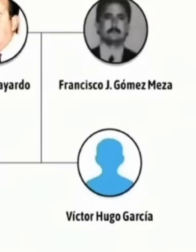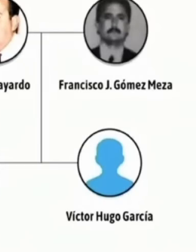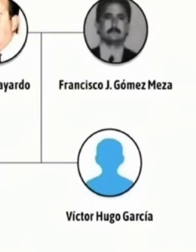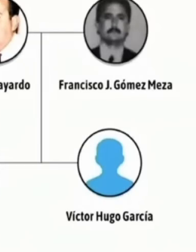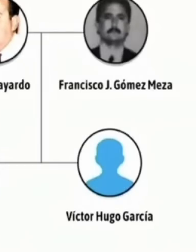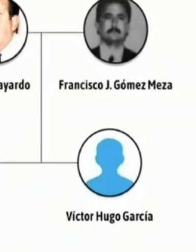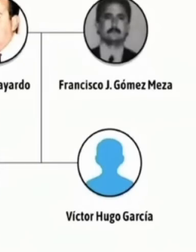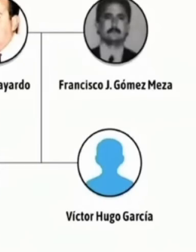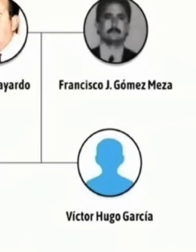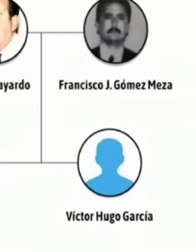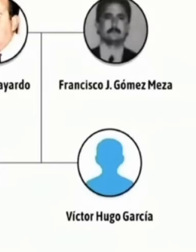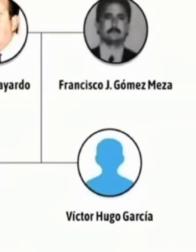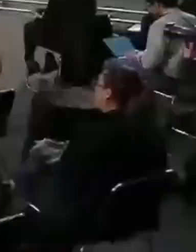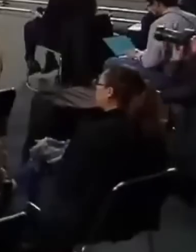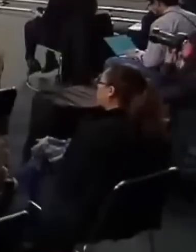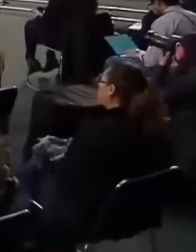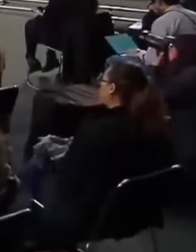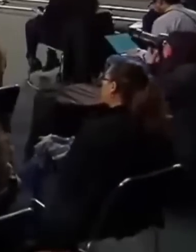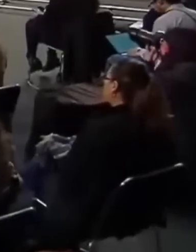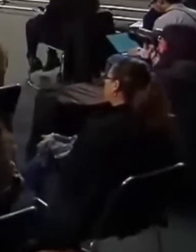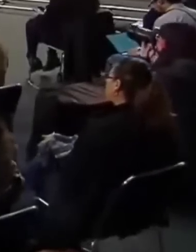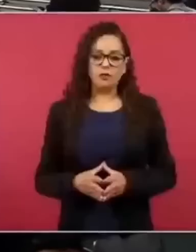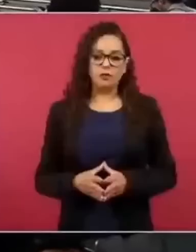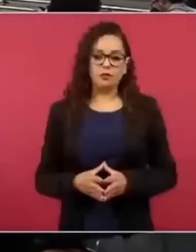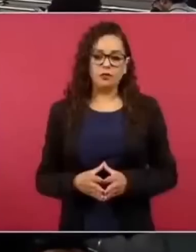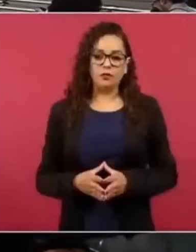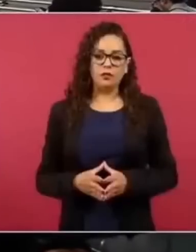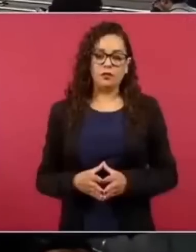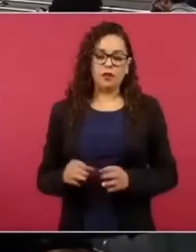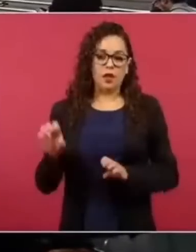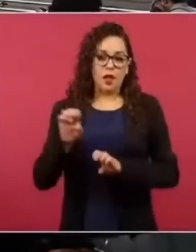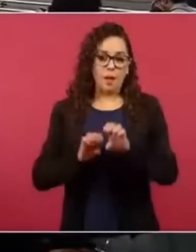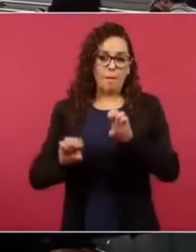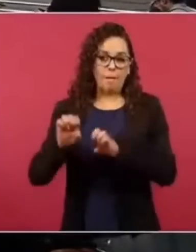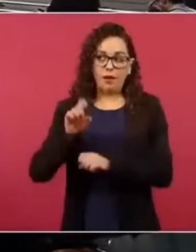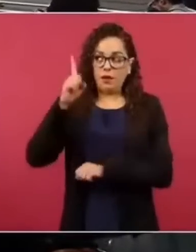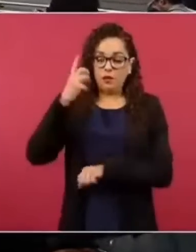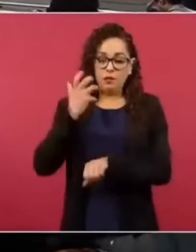agencias de Estados Unidos y otras agencias en México,